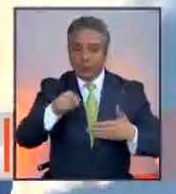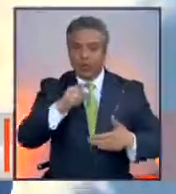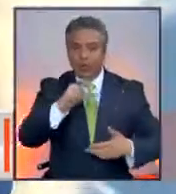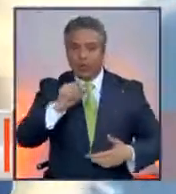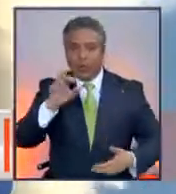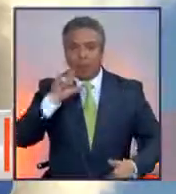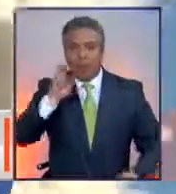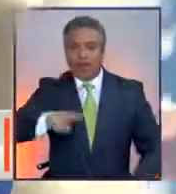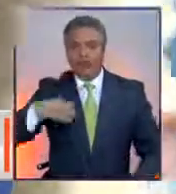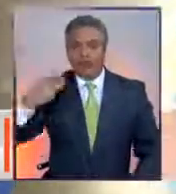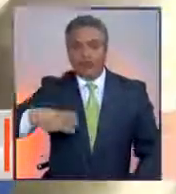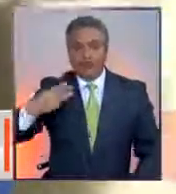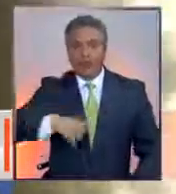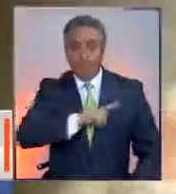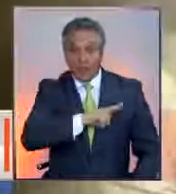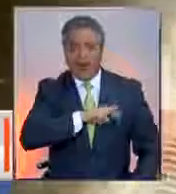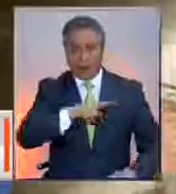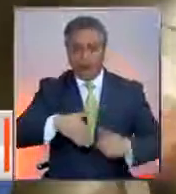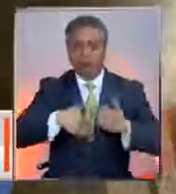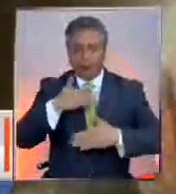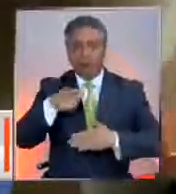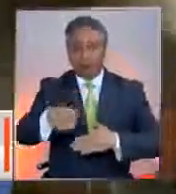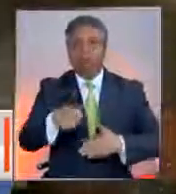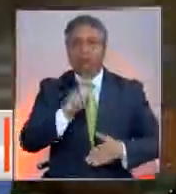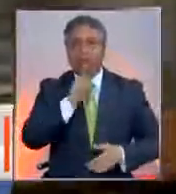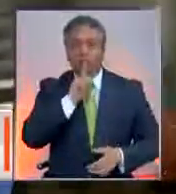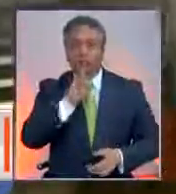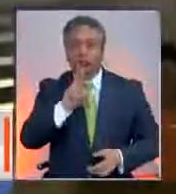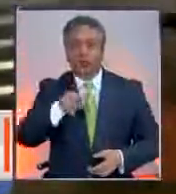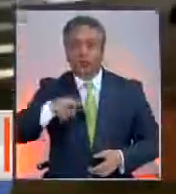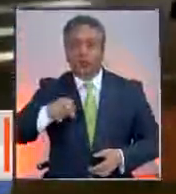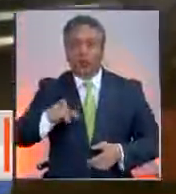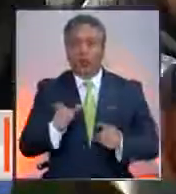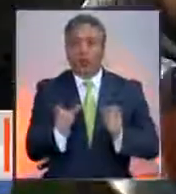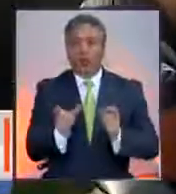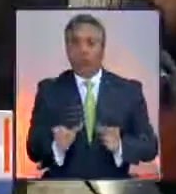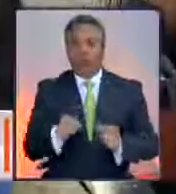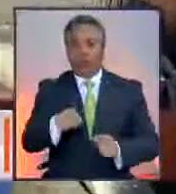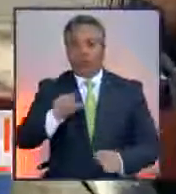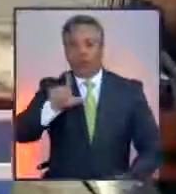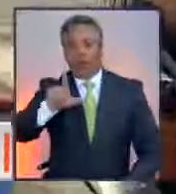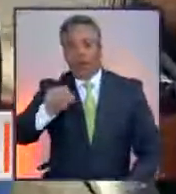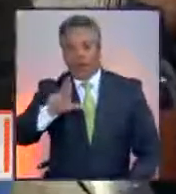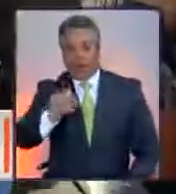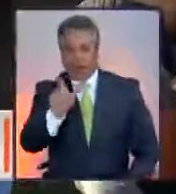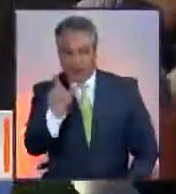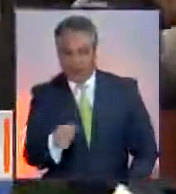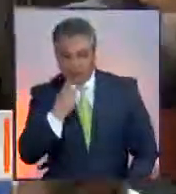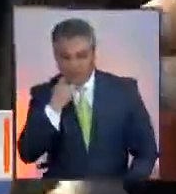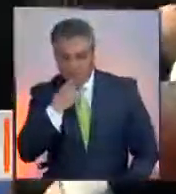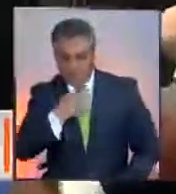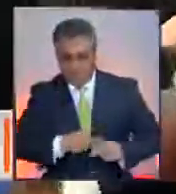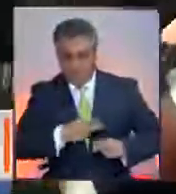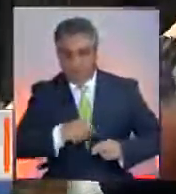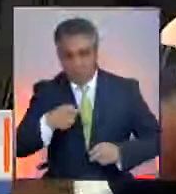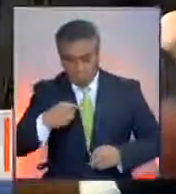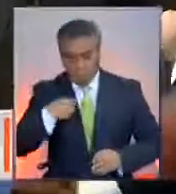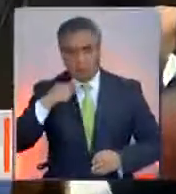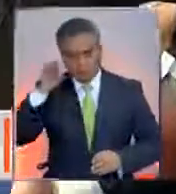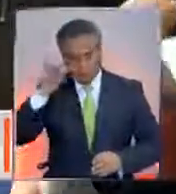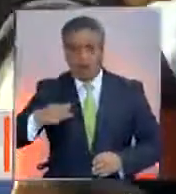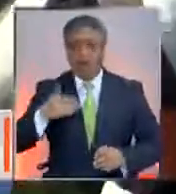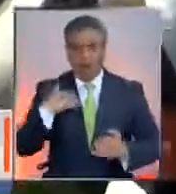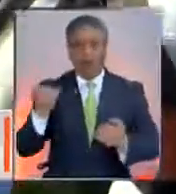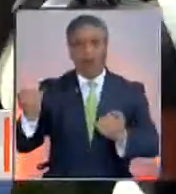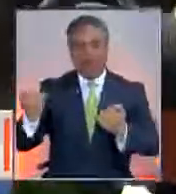de Valparaíso, cumplía su turno de guardia Eduardo Lara. Y llegué a buscarlo, porque yo empecé a llamarlo temprano, porque yo sabía, por